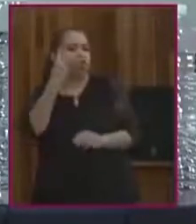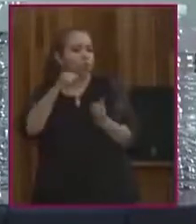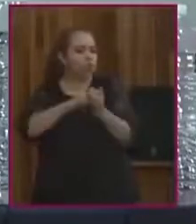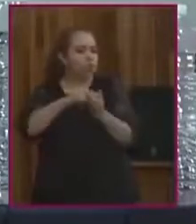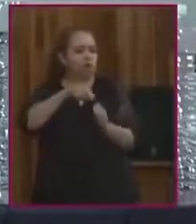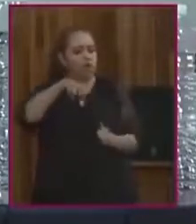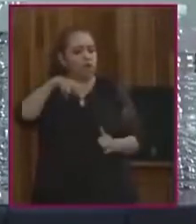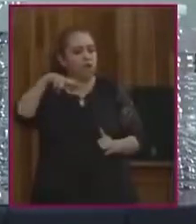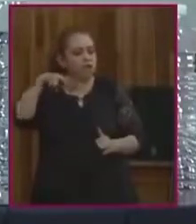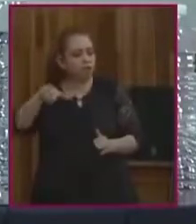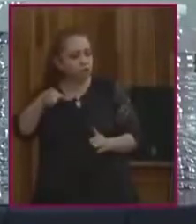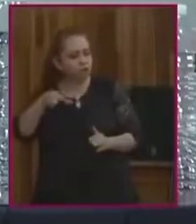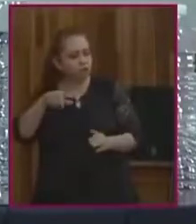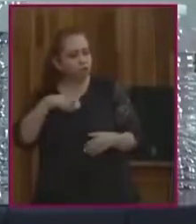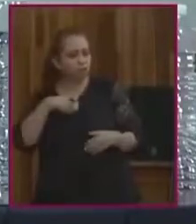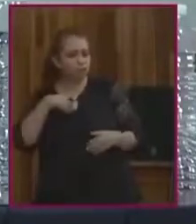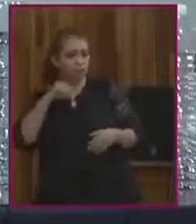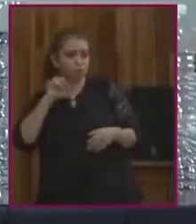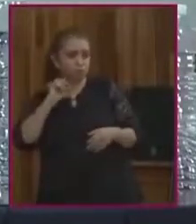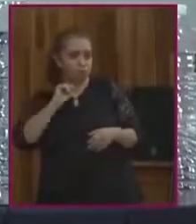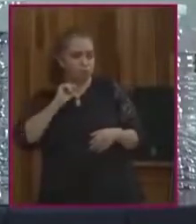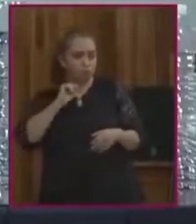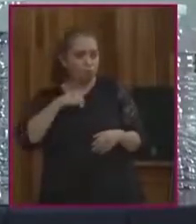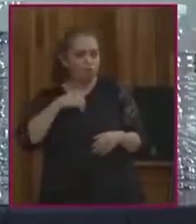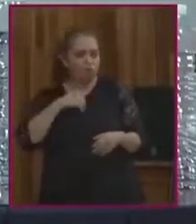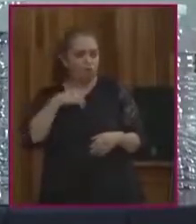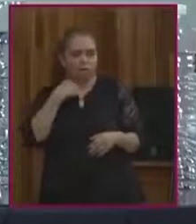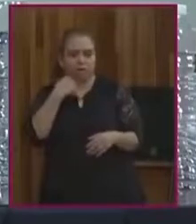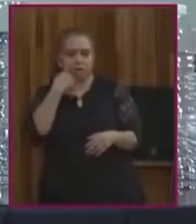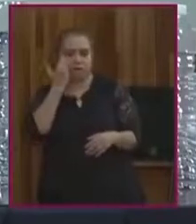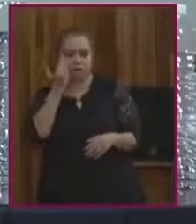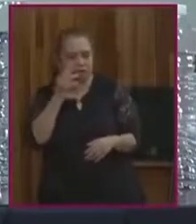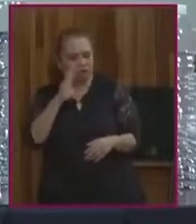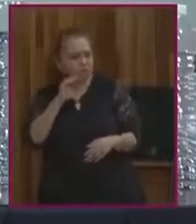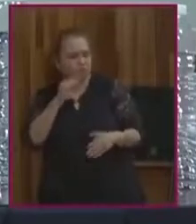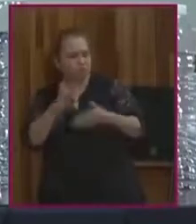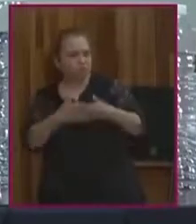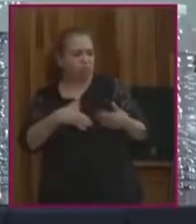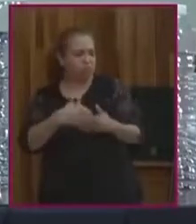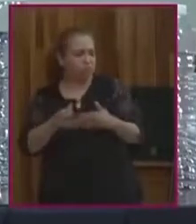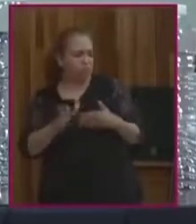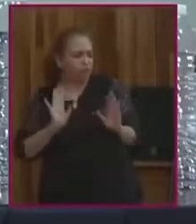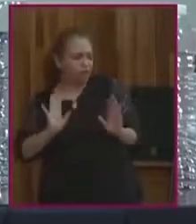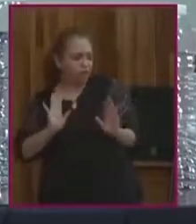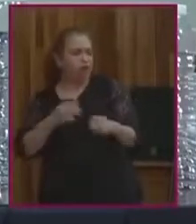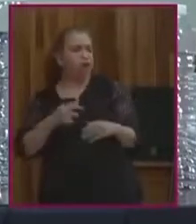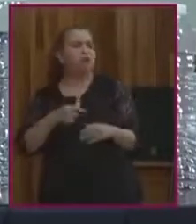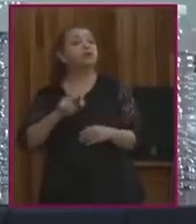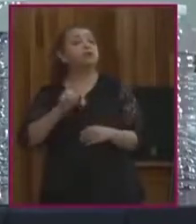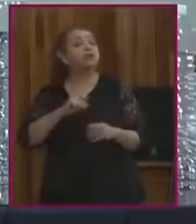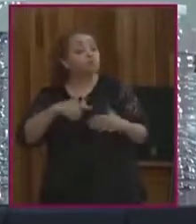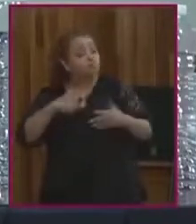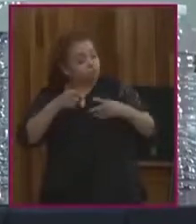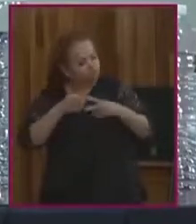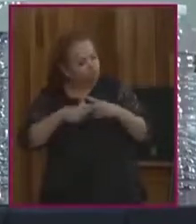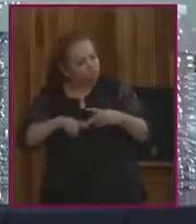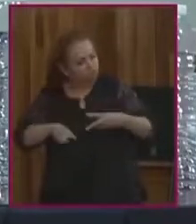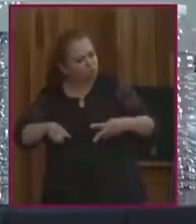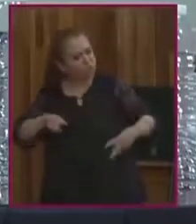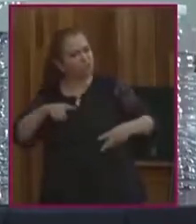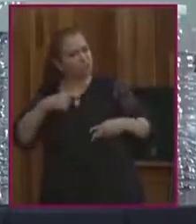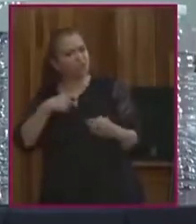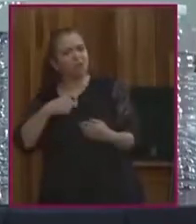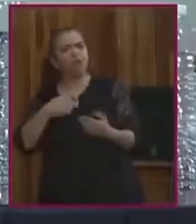sea verdaderamente creer que es una manera de poder trabajar la educación inicial desde una